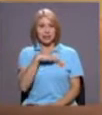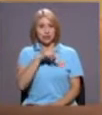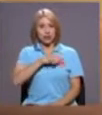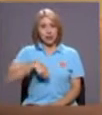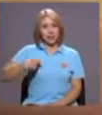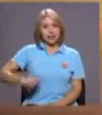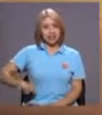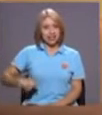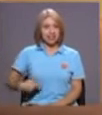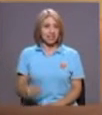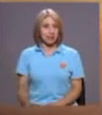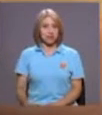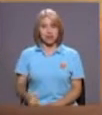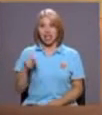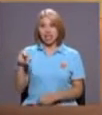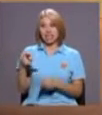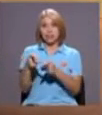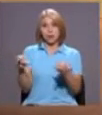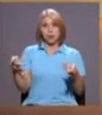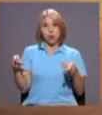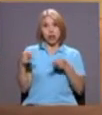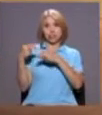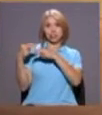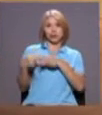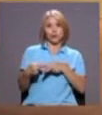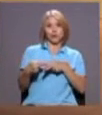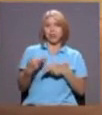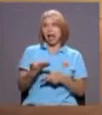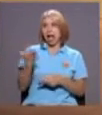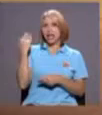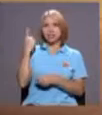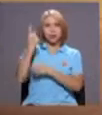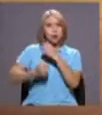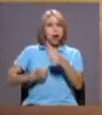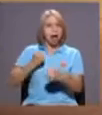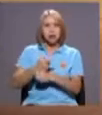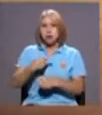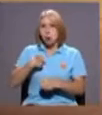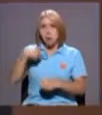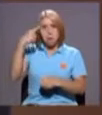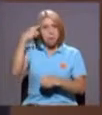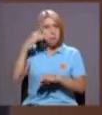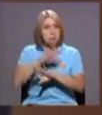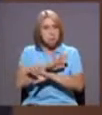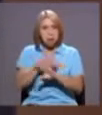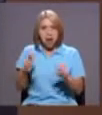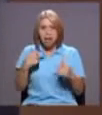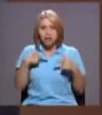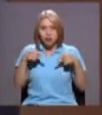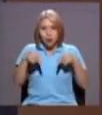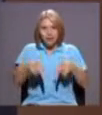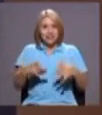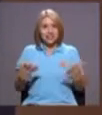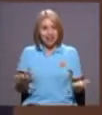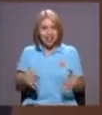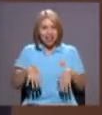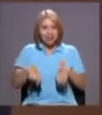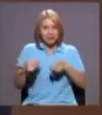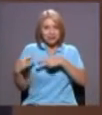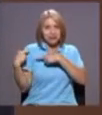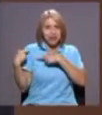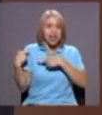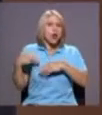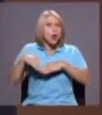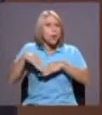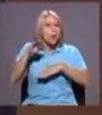que efectivamente hace un año no me imaginaba que estaría. Hace poco más de un año,